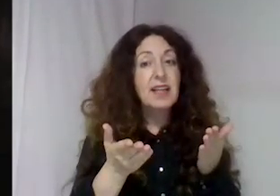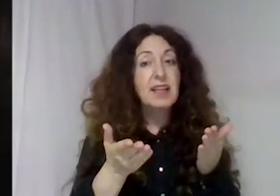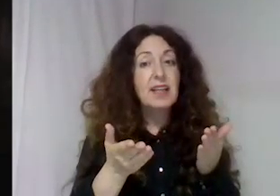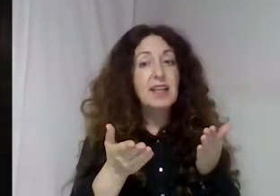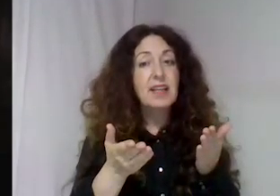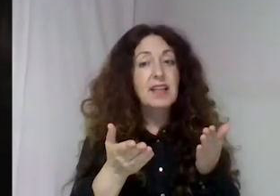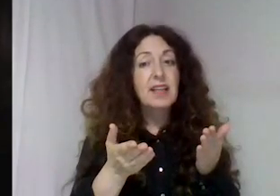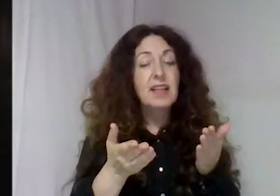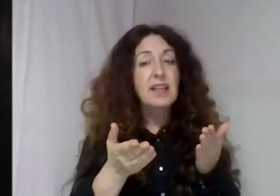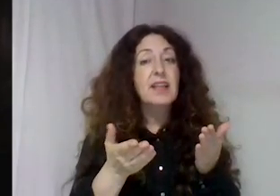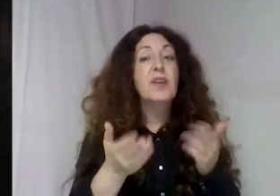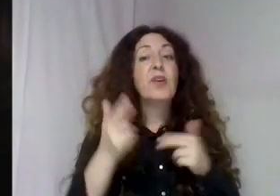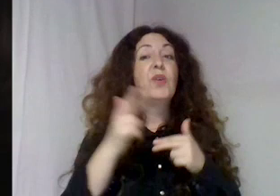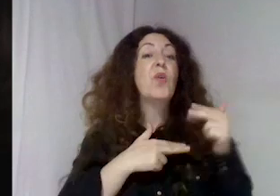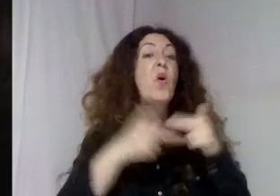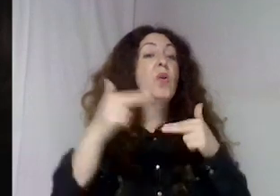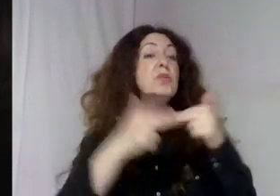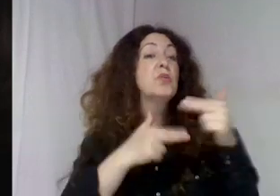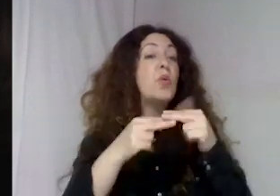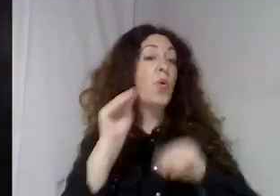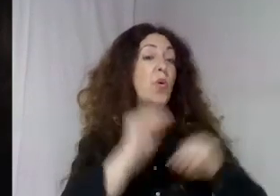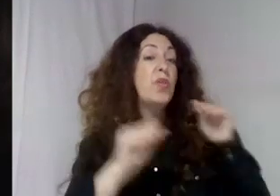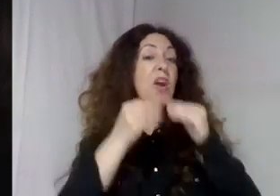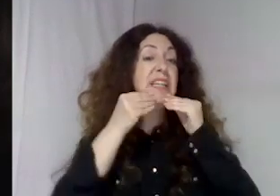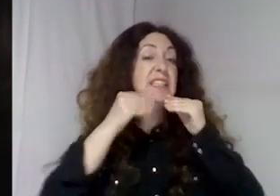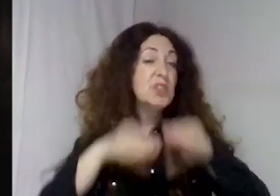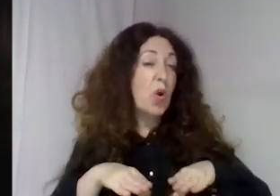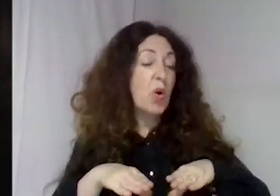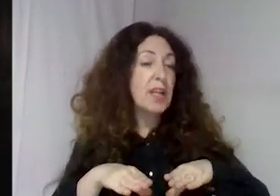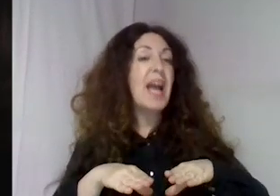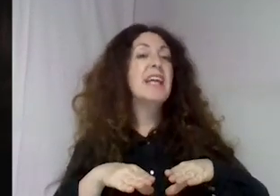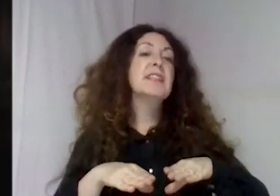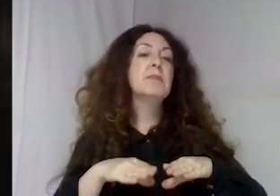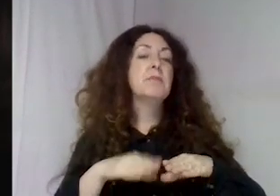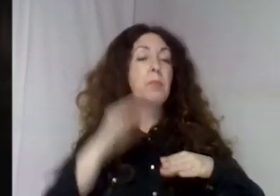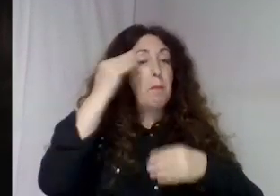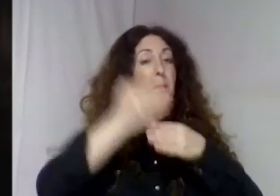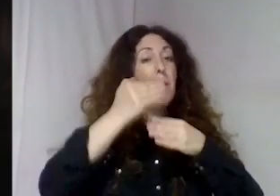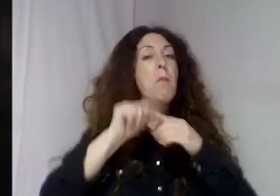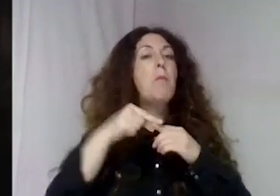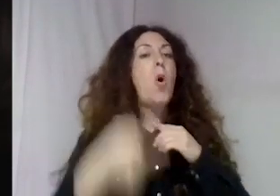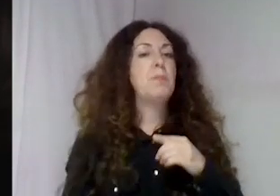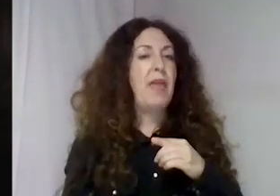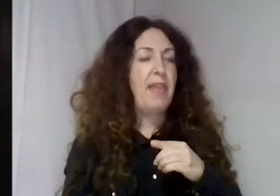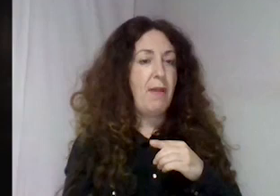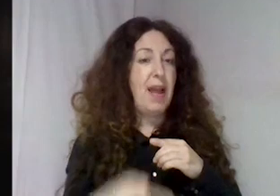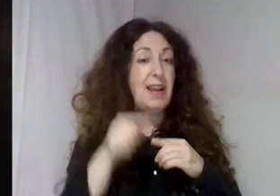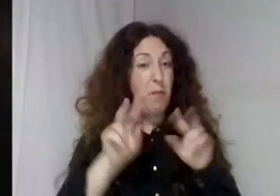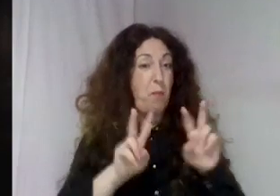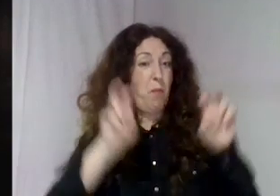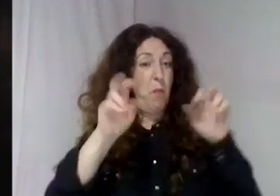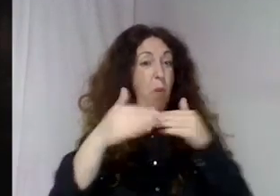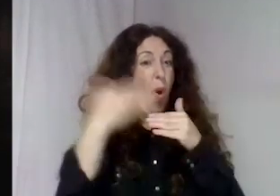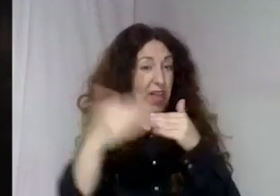vamos, es decir, que si alguien entrevé el futuro son otras disciplinas que están tocando con otro tipo de materias mucho más invisibles, y